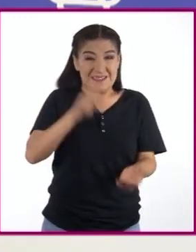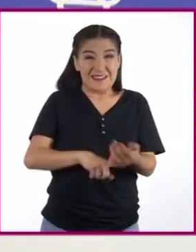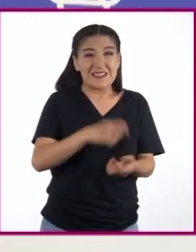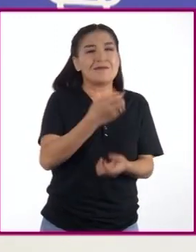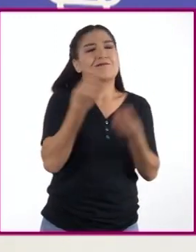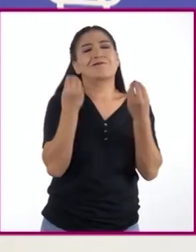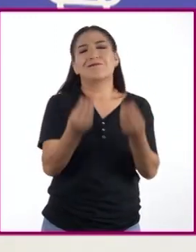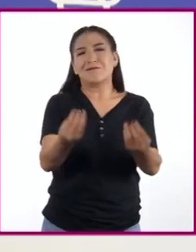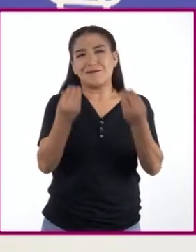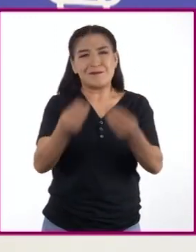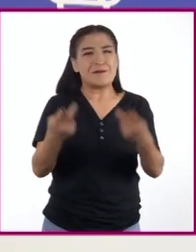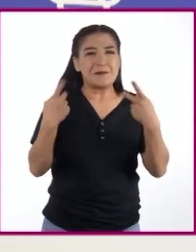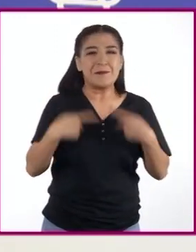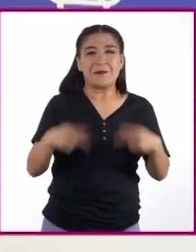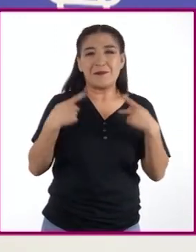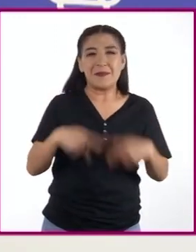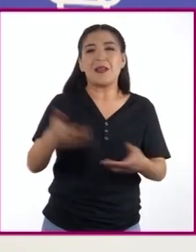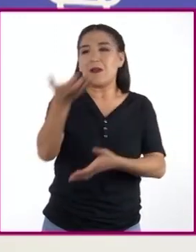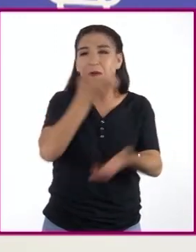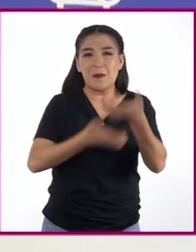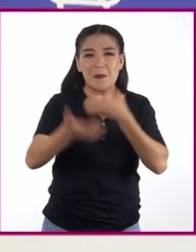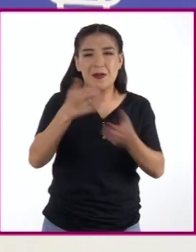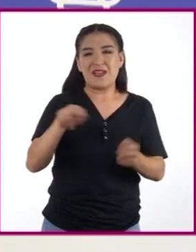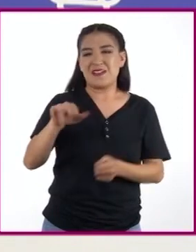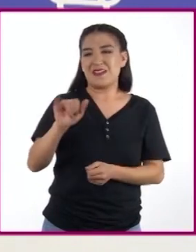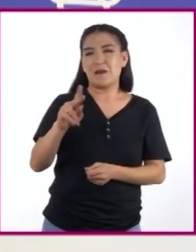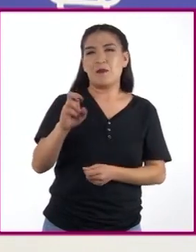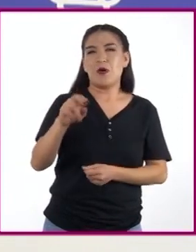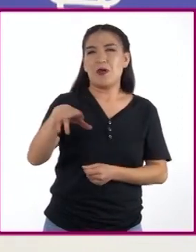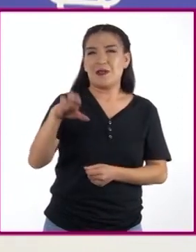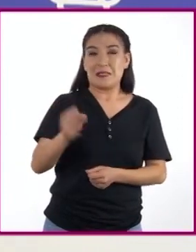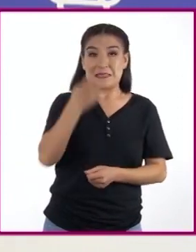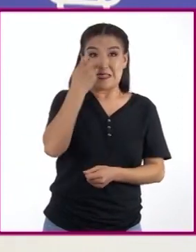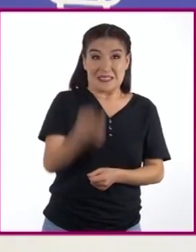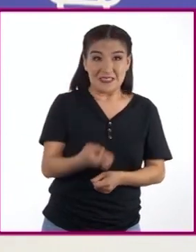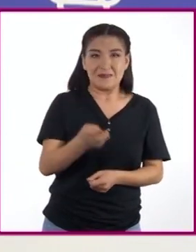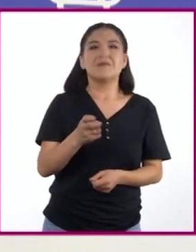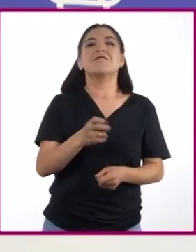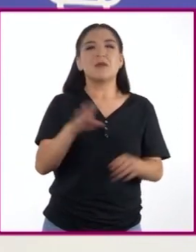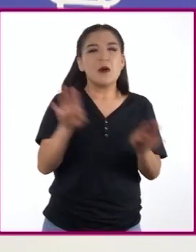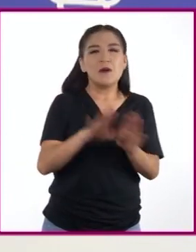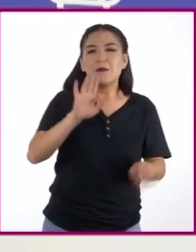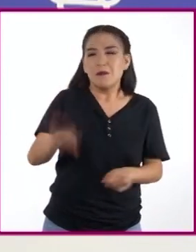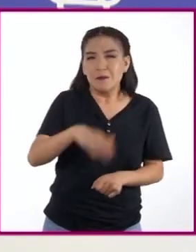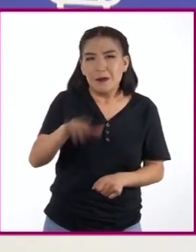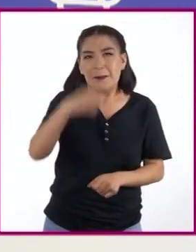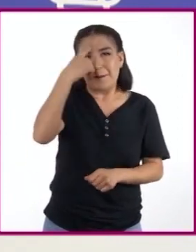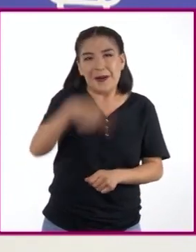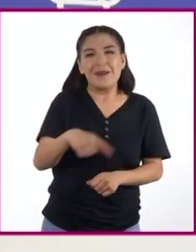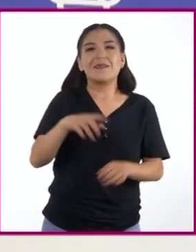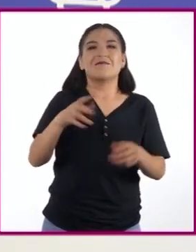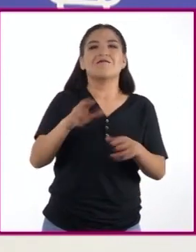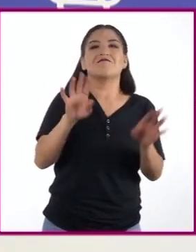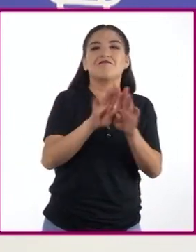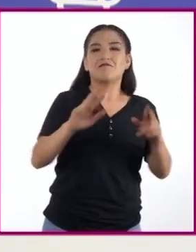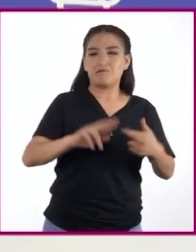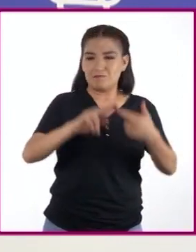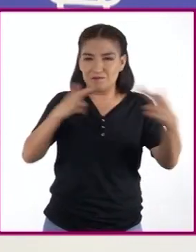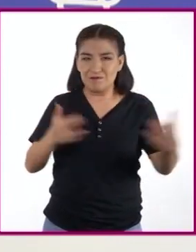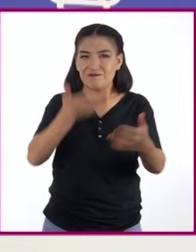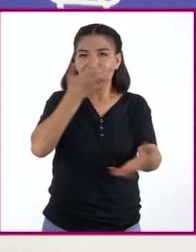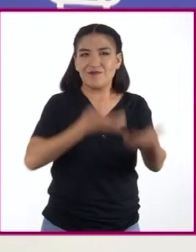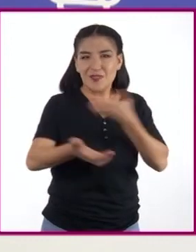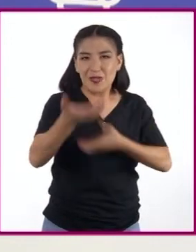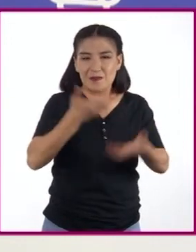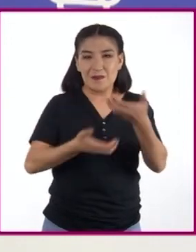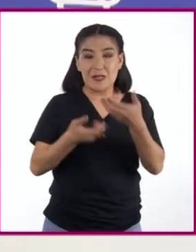de emisarios y comerciantes nipones. Con este acto se buscaba fomentar la relación comercial